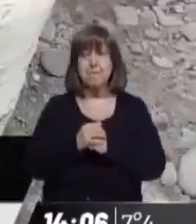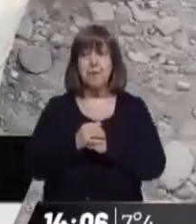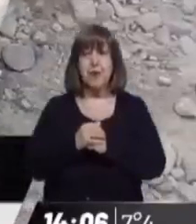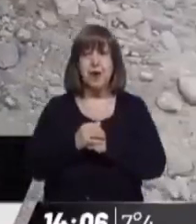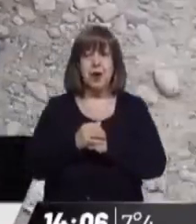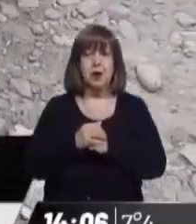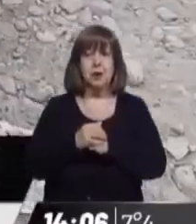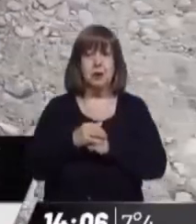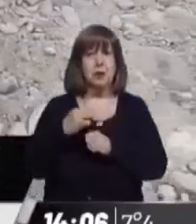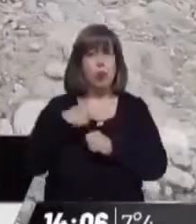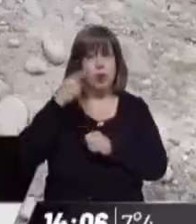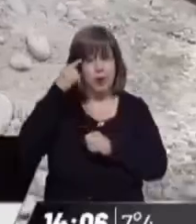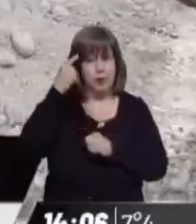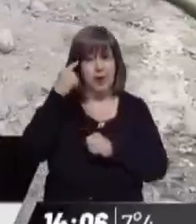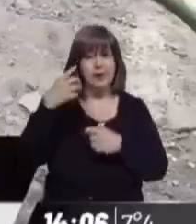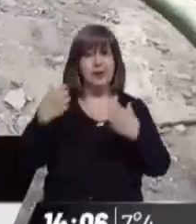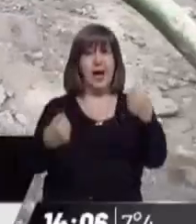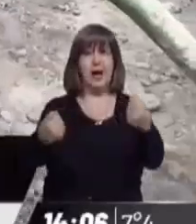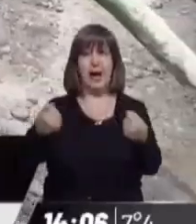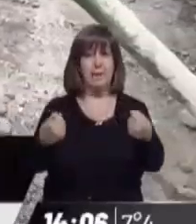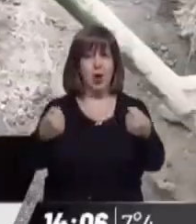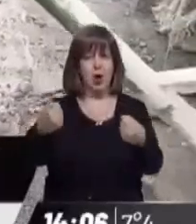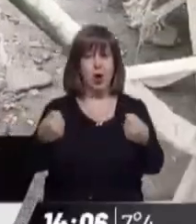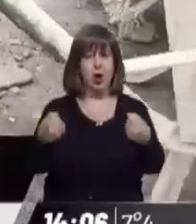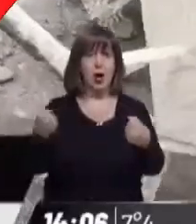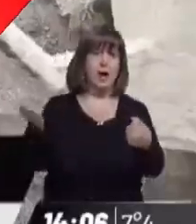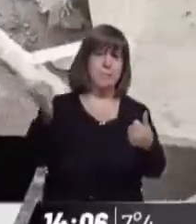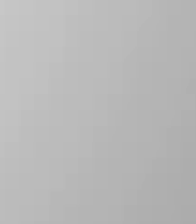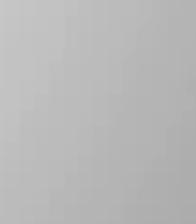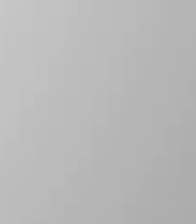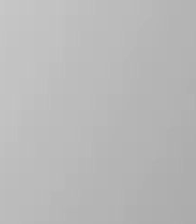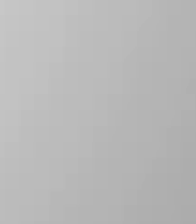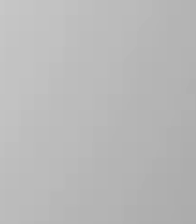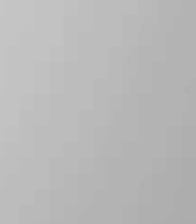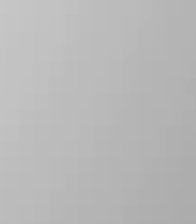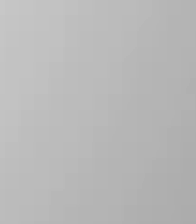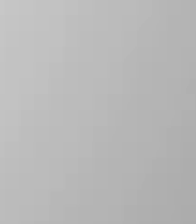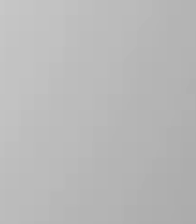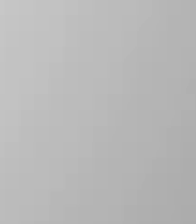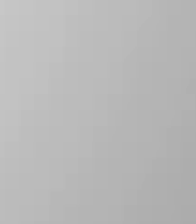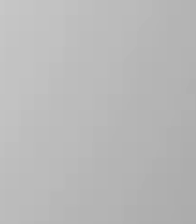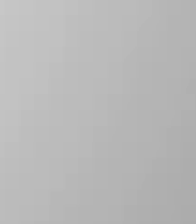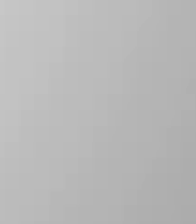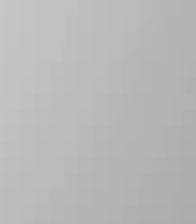más el operativo? Y sí, habría que hacer más. Siquiera dos veces al mes.